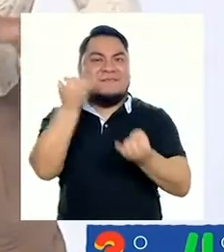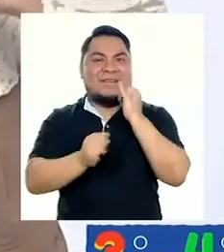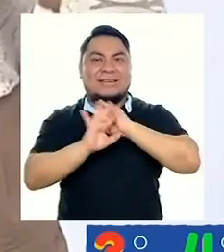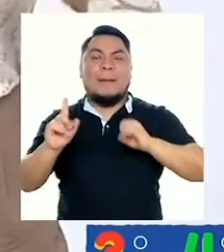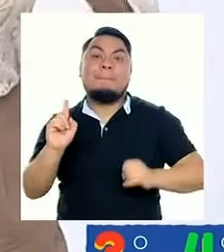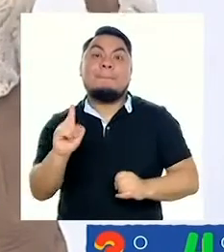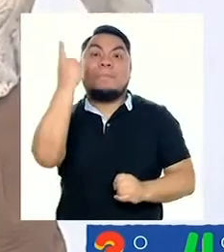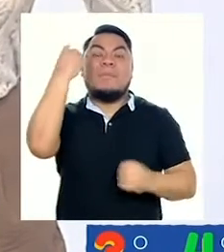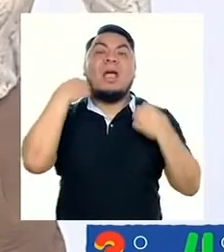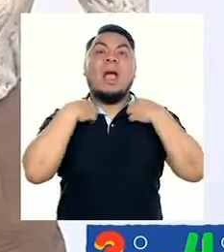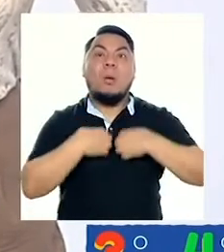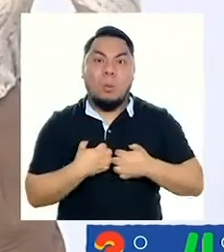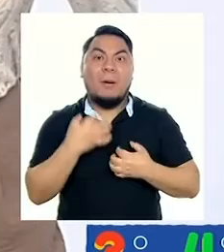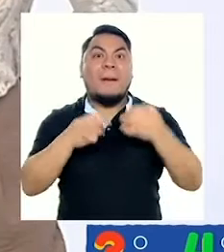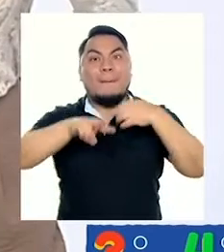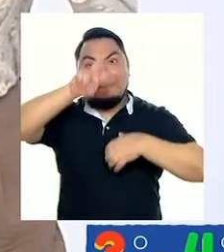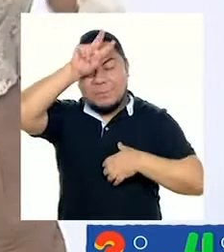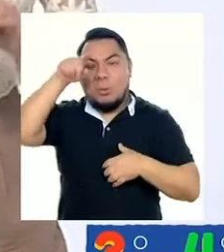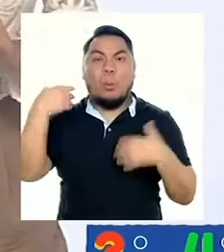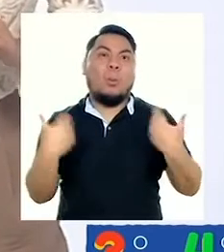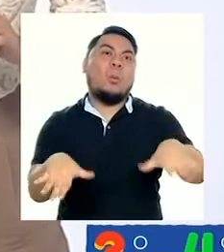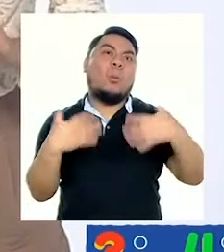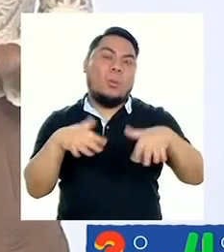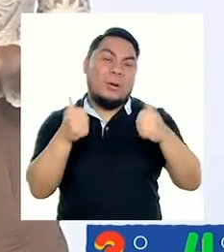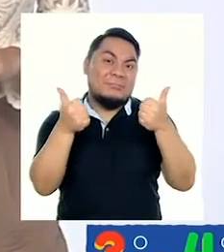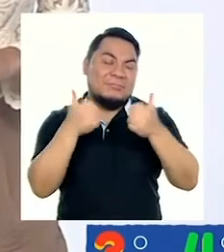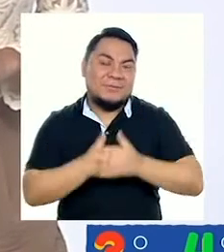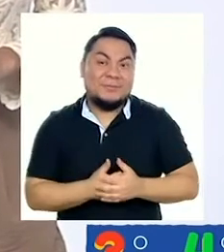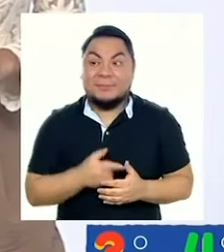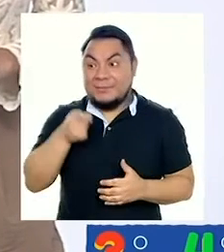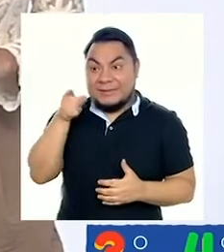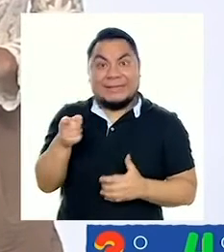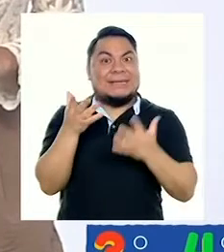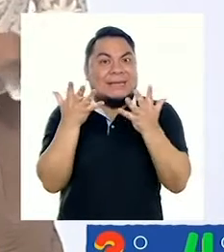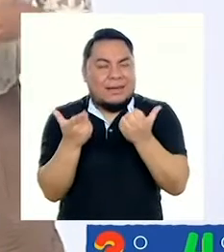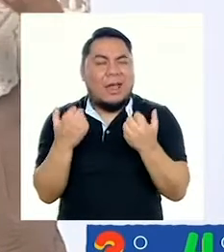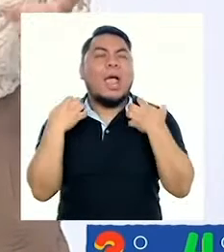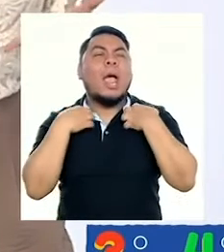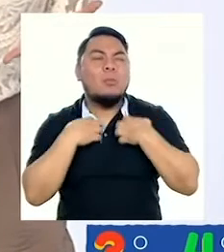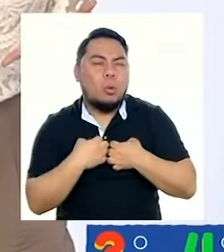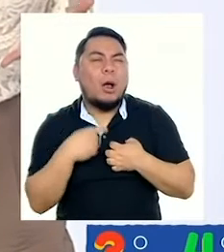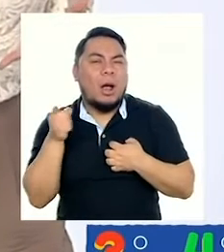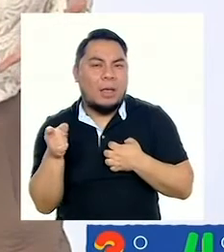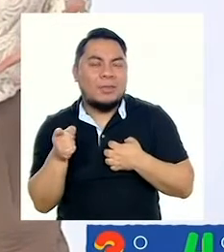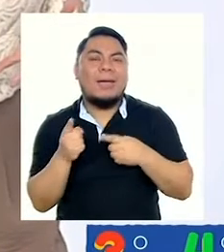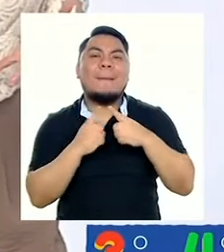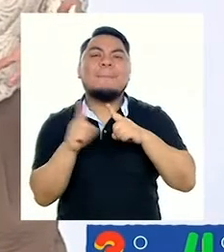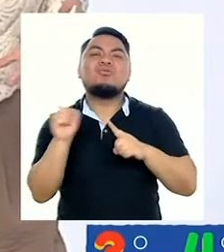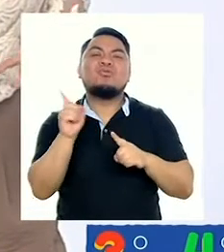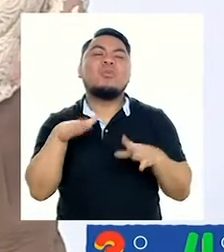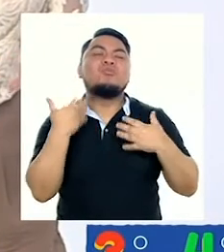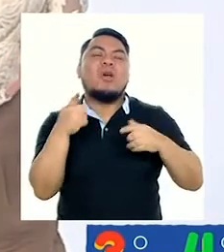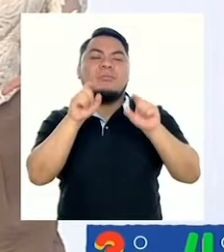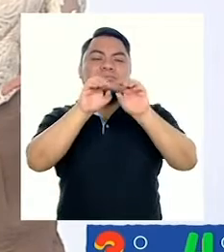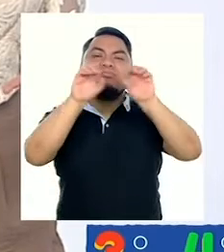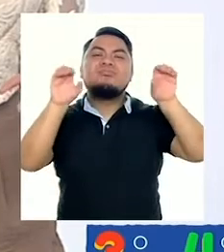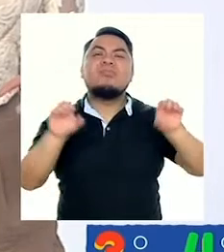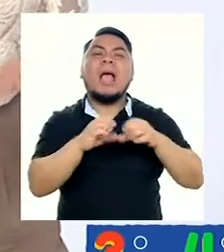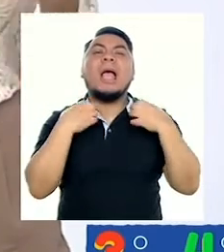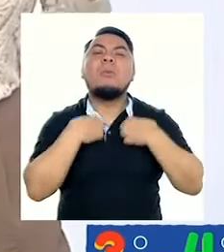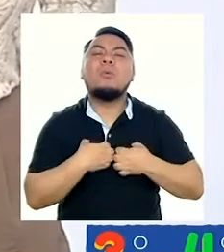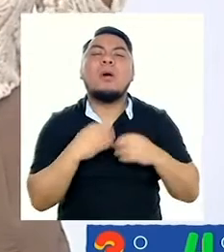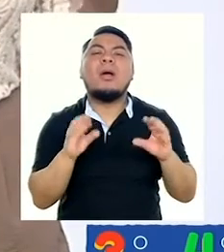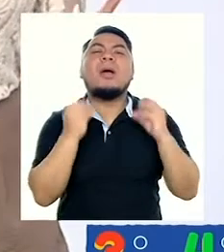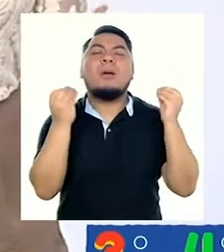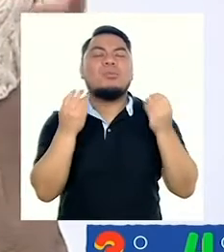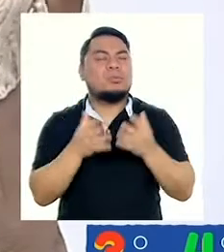del Perú. ¡Wow! ¡Lo máximo! A pesar que ella quería ser abogada, no pudo obtener el título de abogada porque